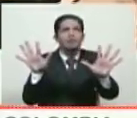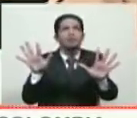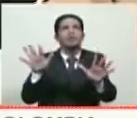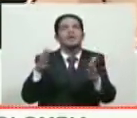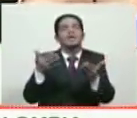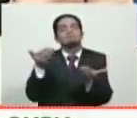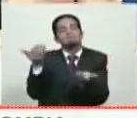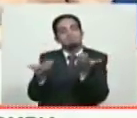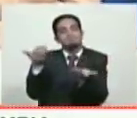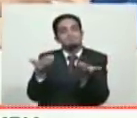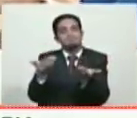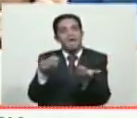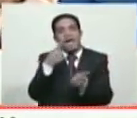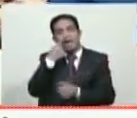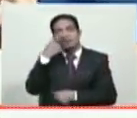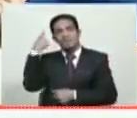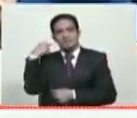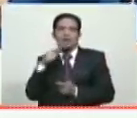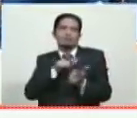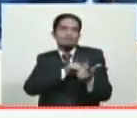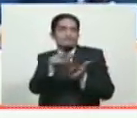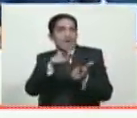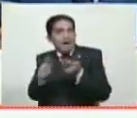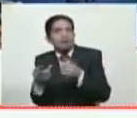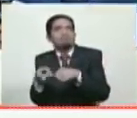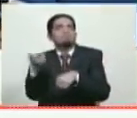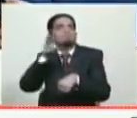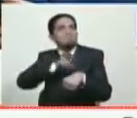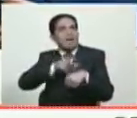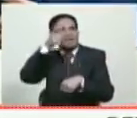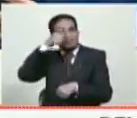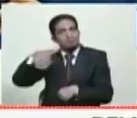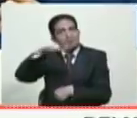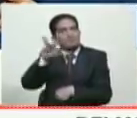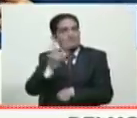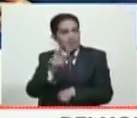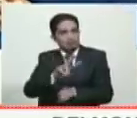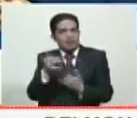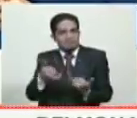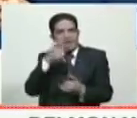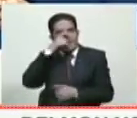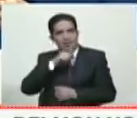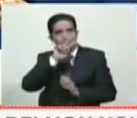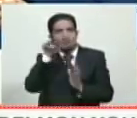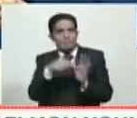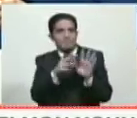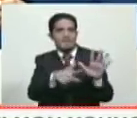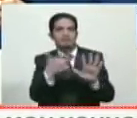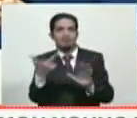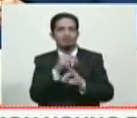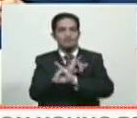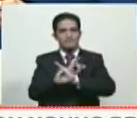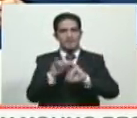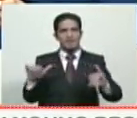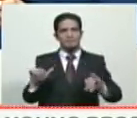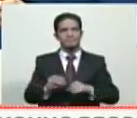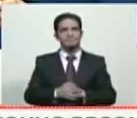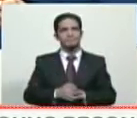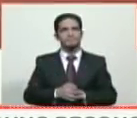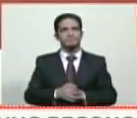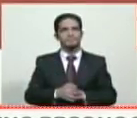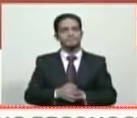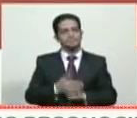hubo una mayor capacidad de movilidad por parte del pueblo de Venezuela en este año 2018 que acaba de concluir. Y vamos por